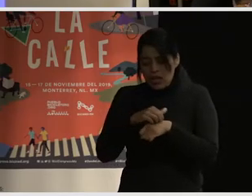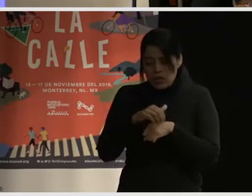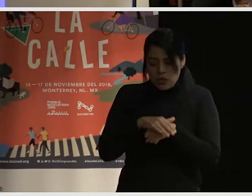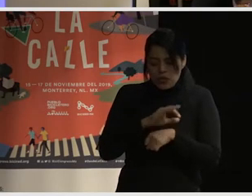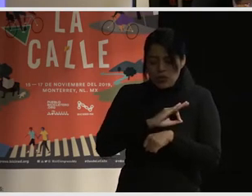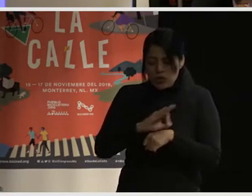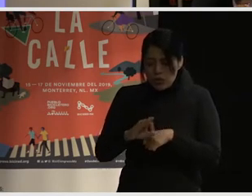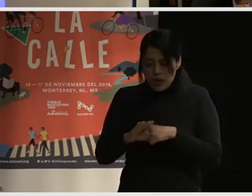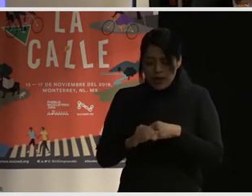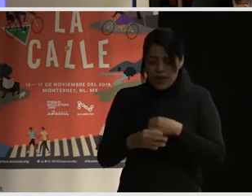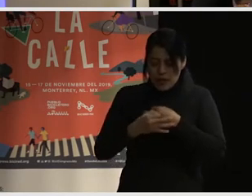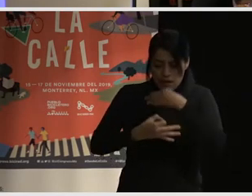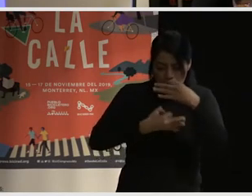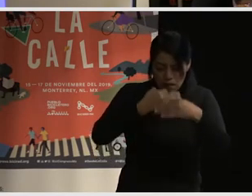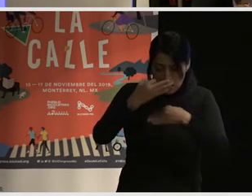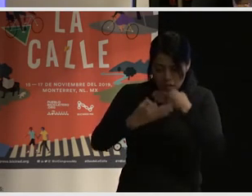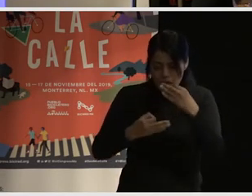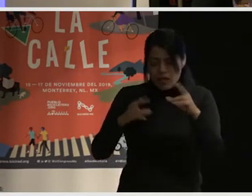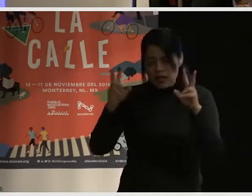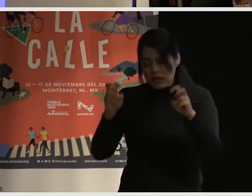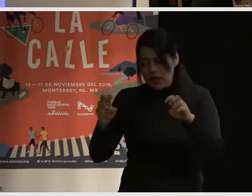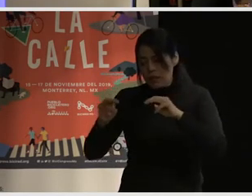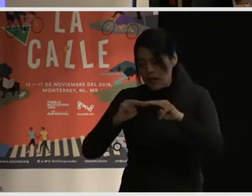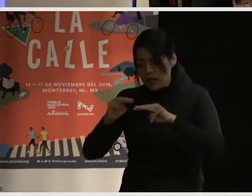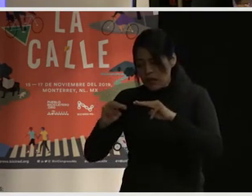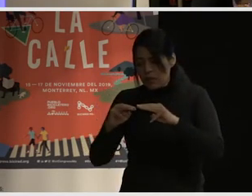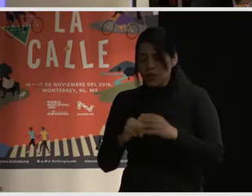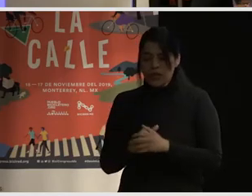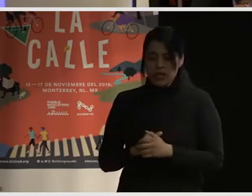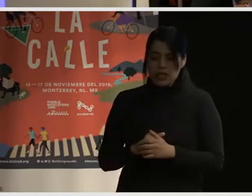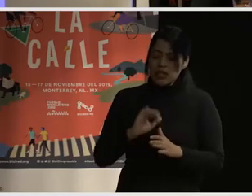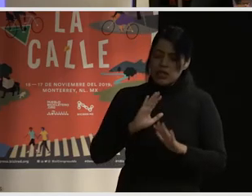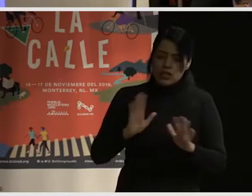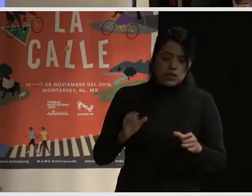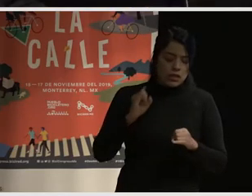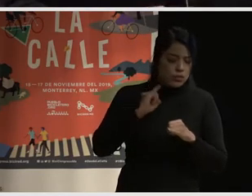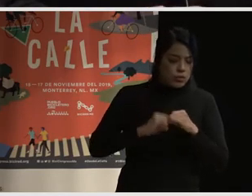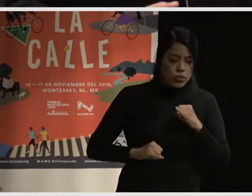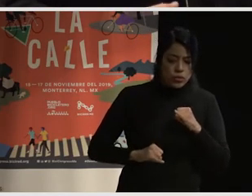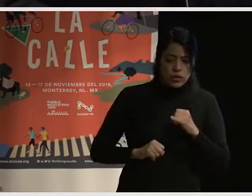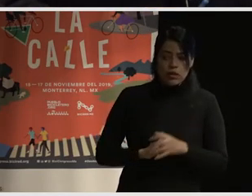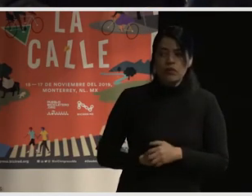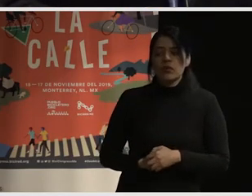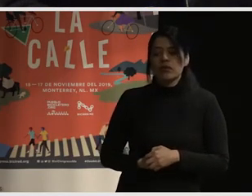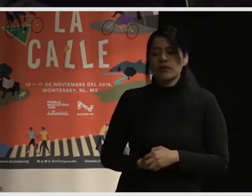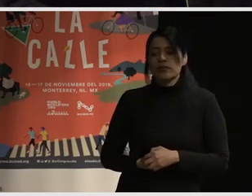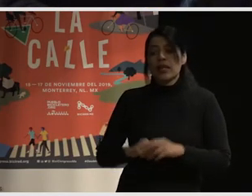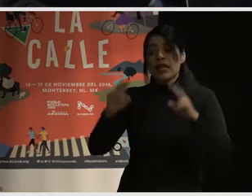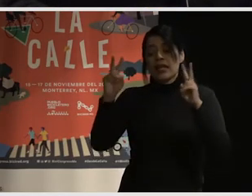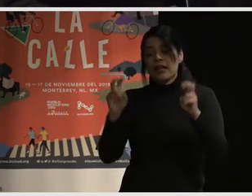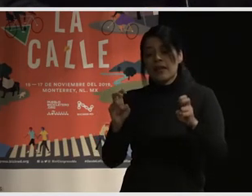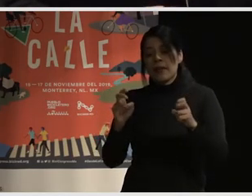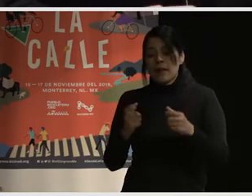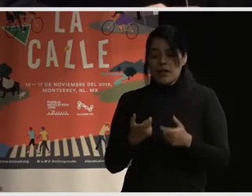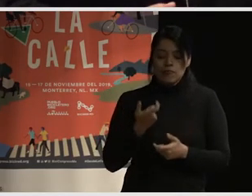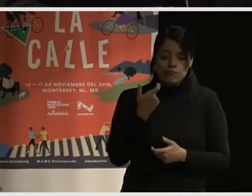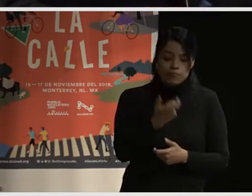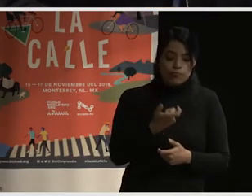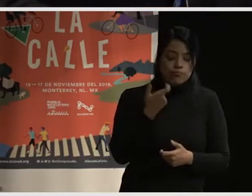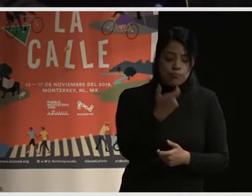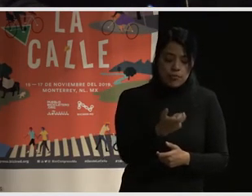evangelizando en la palabra de la movilidad y por último use el tema de incentivar a los